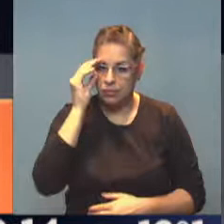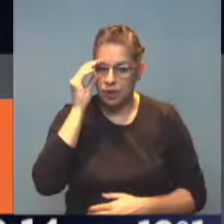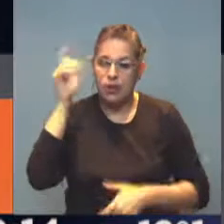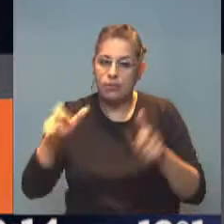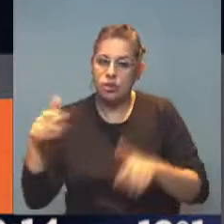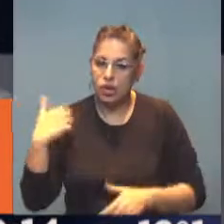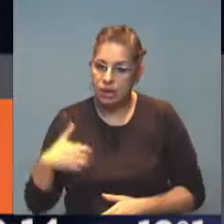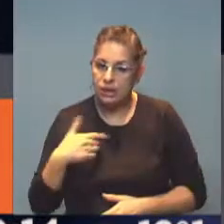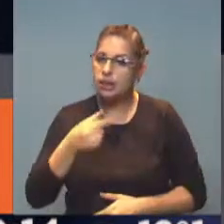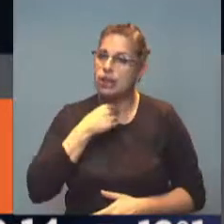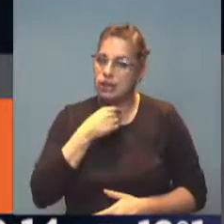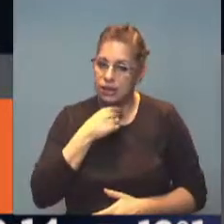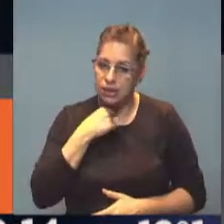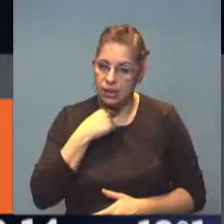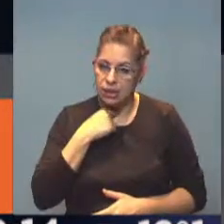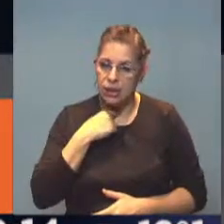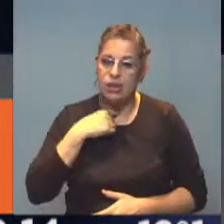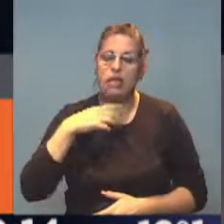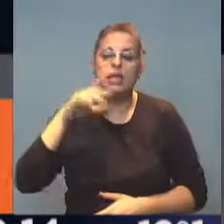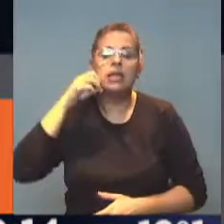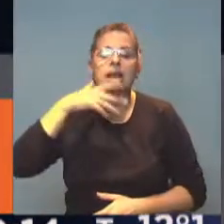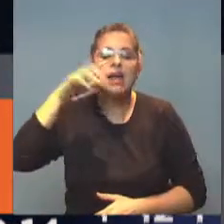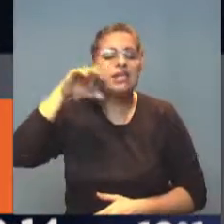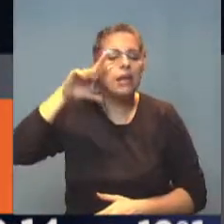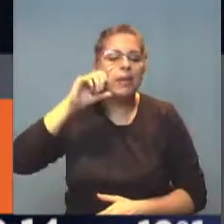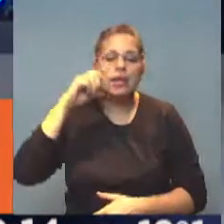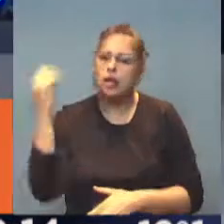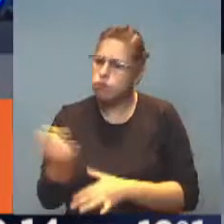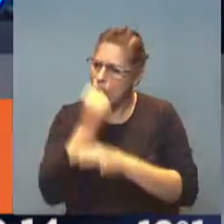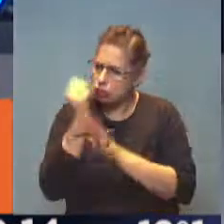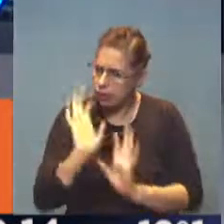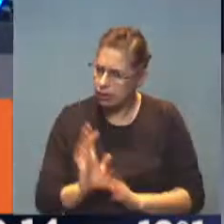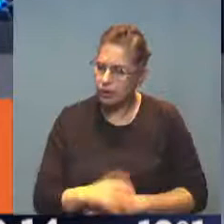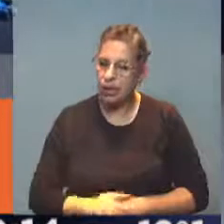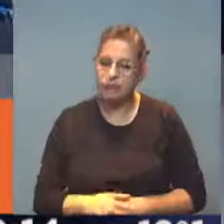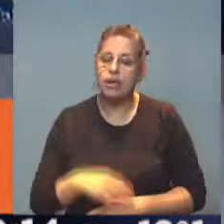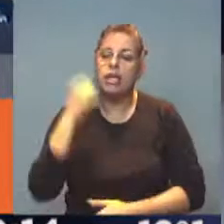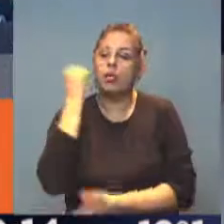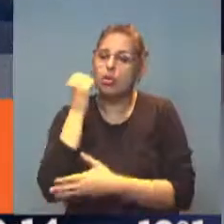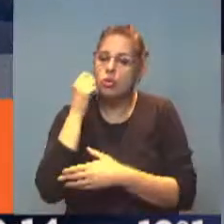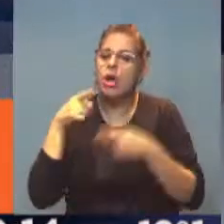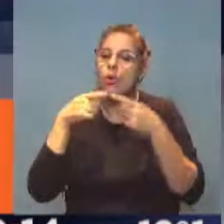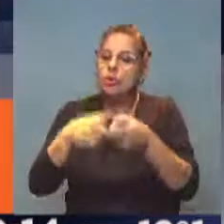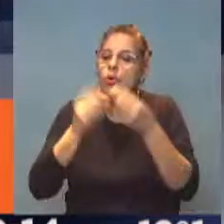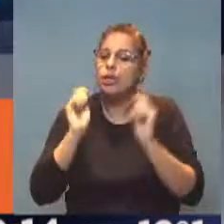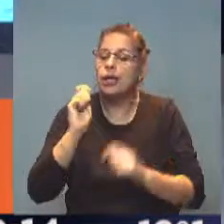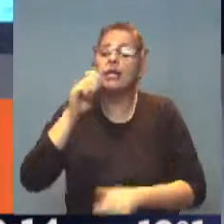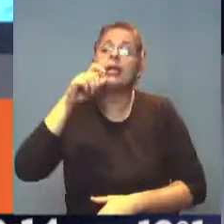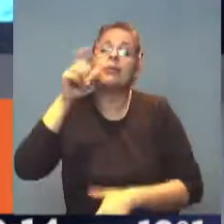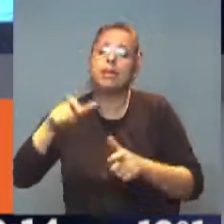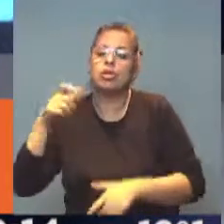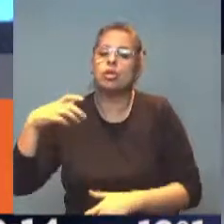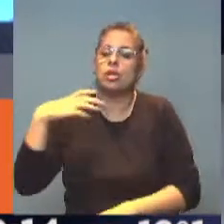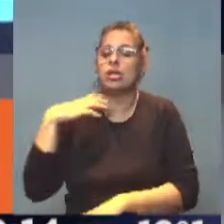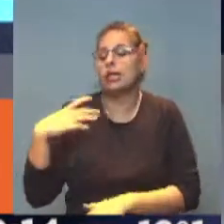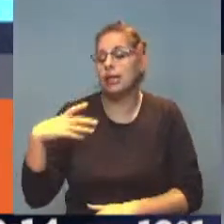argentinos es que queremos a la clase media como principal protagonista de la agenda económica de la argentina es una vergüenza que en la